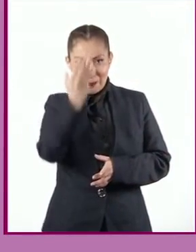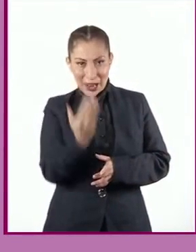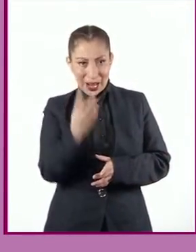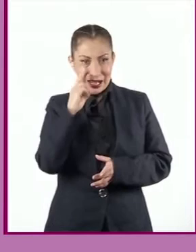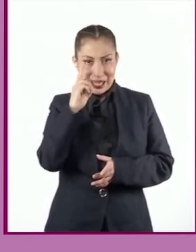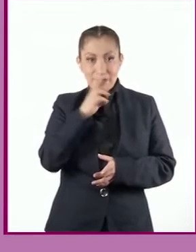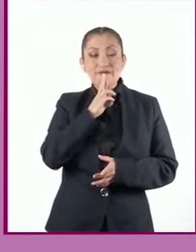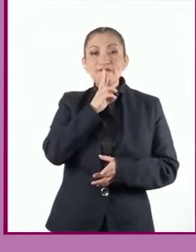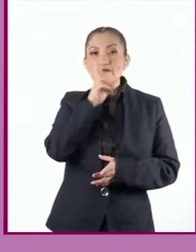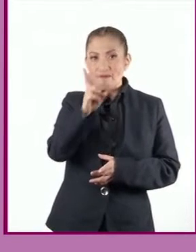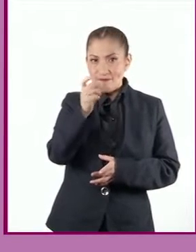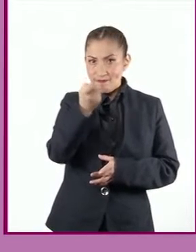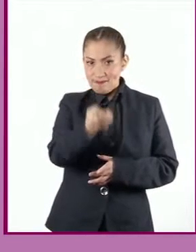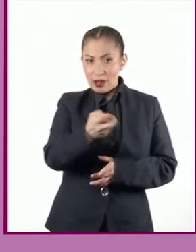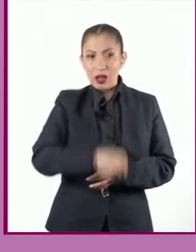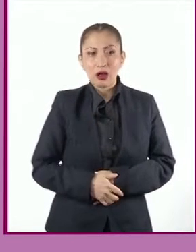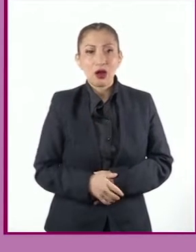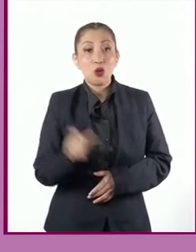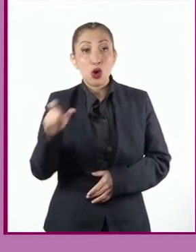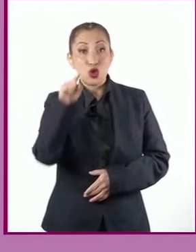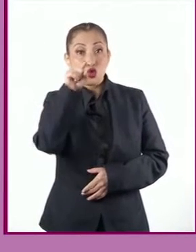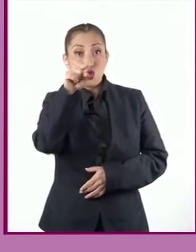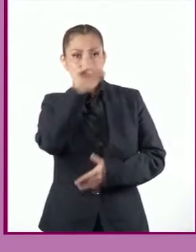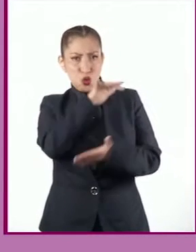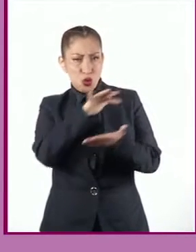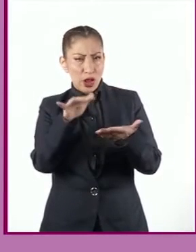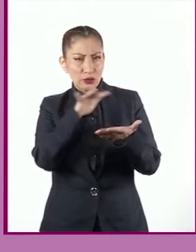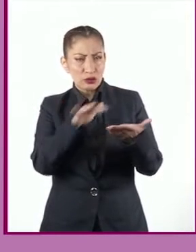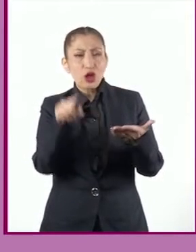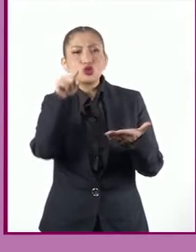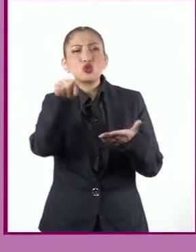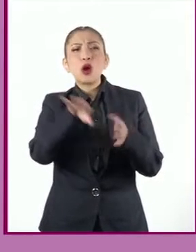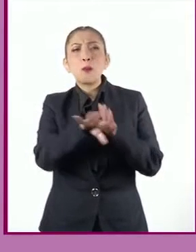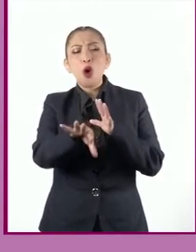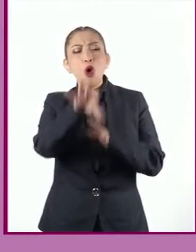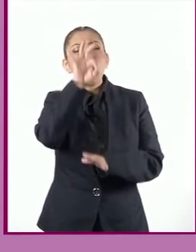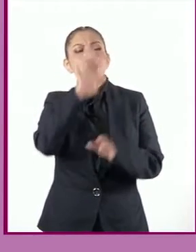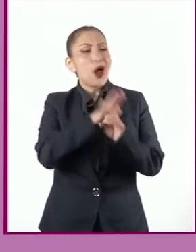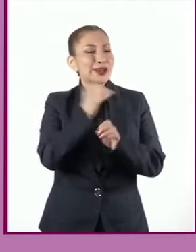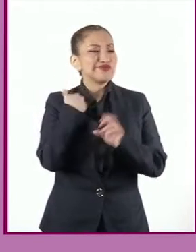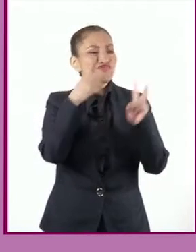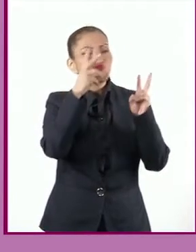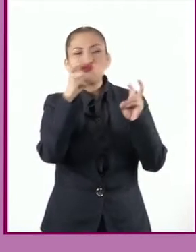y contesten. Al momento de leer, ¿cómo eligen qué leer?